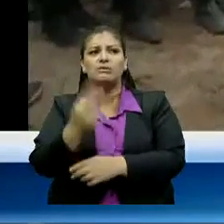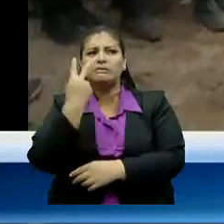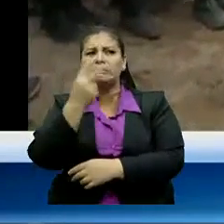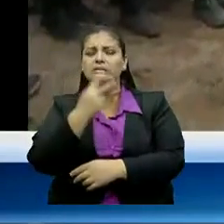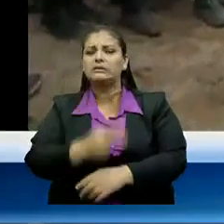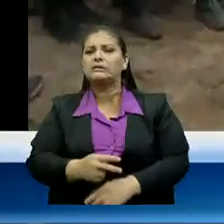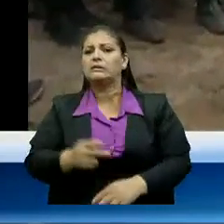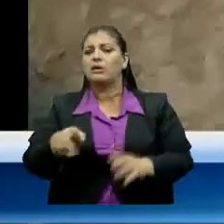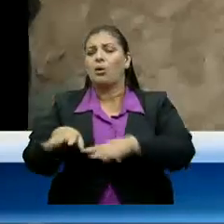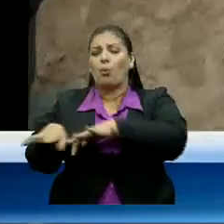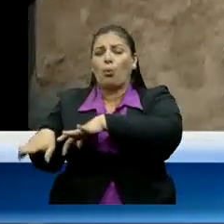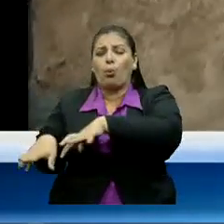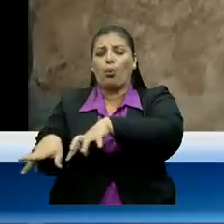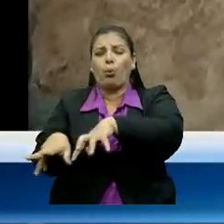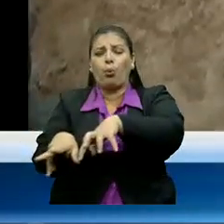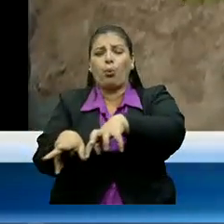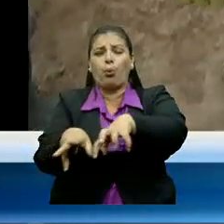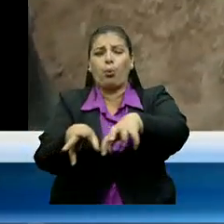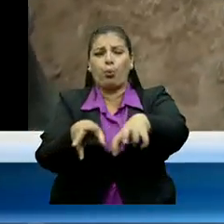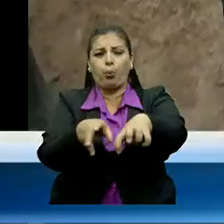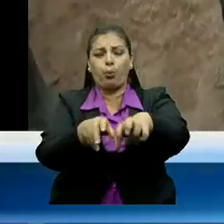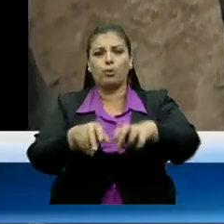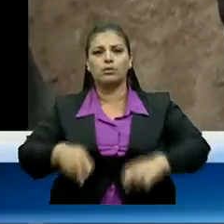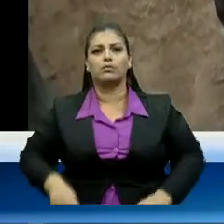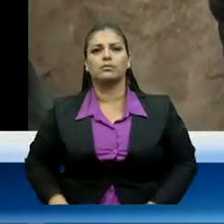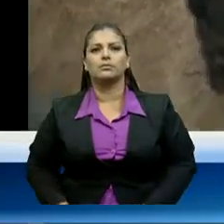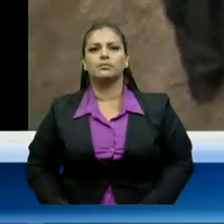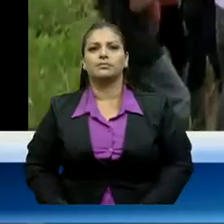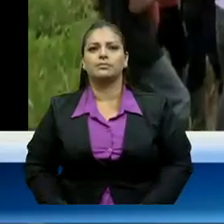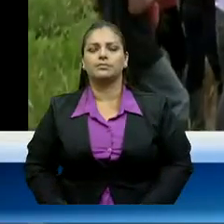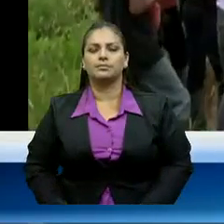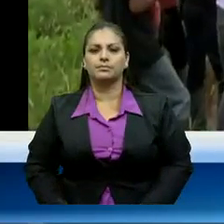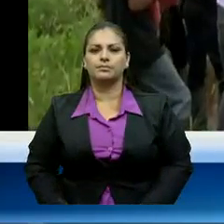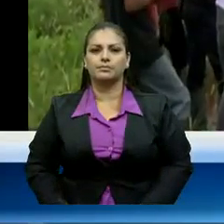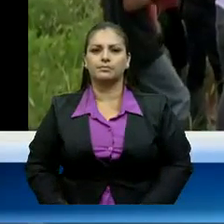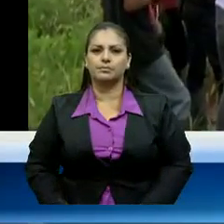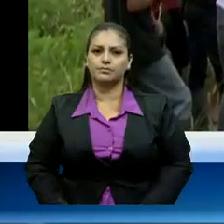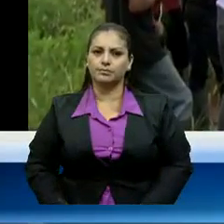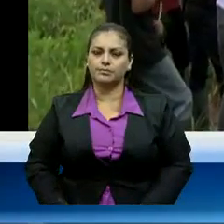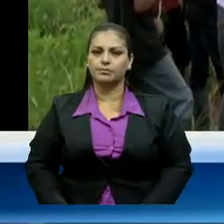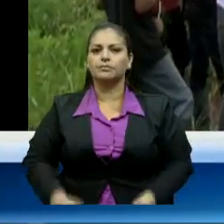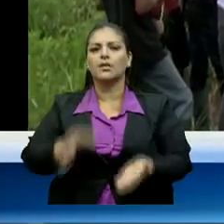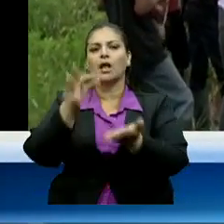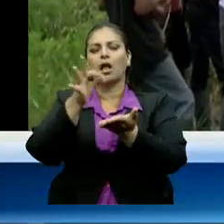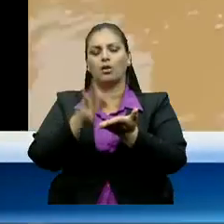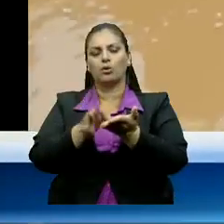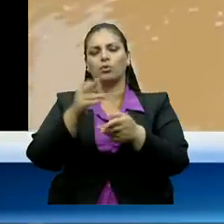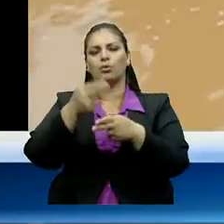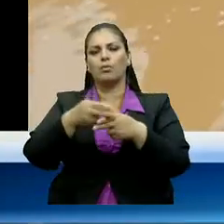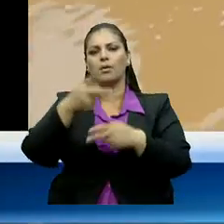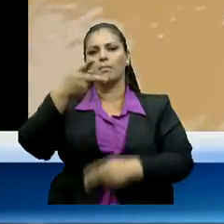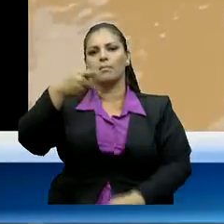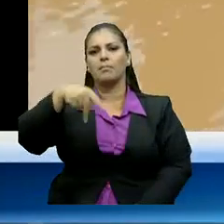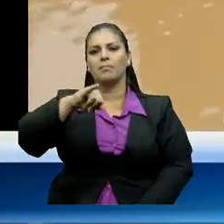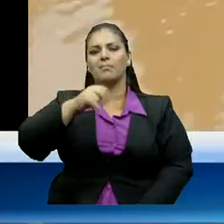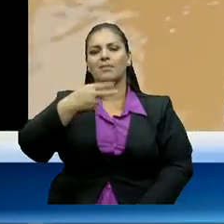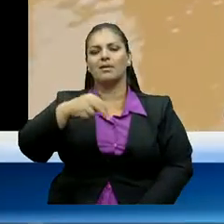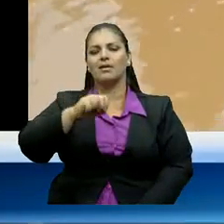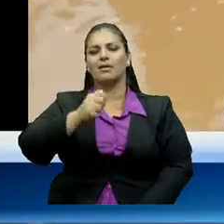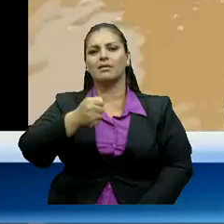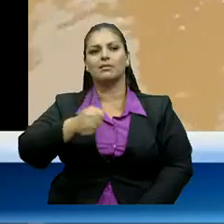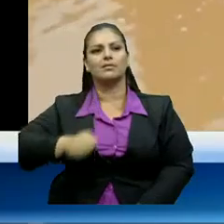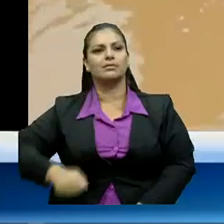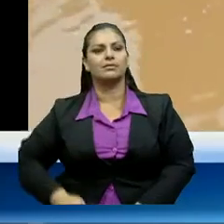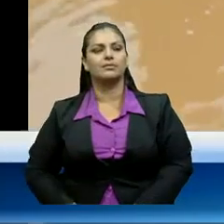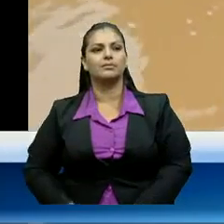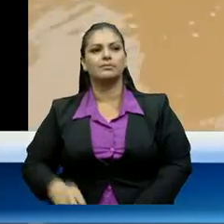crecentada de una quebrada del sitio La Primavera de la parroquia La Bocana, jurisdicción del cantón Piñas. En la vía La Primavera hay una quebrada que